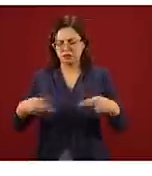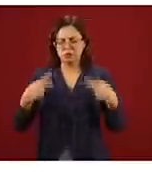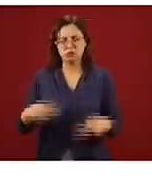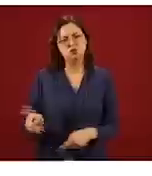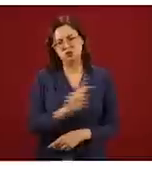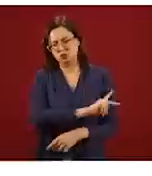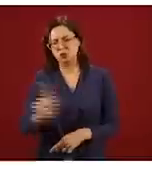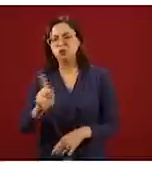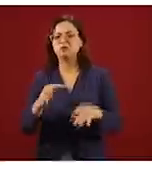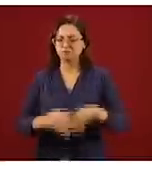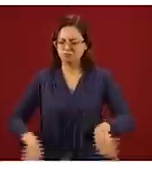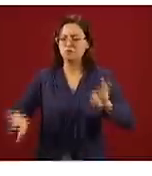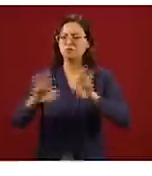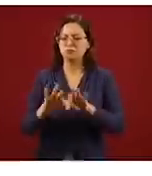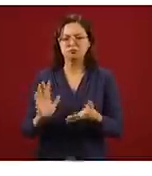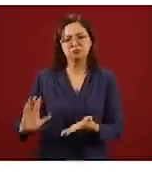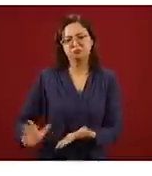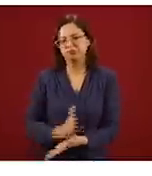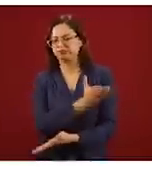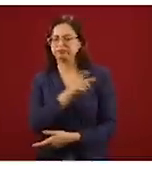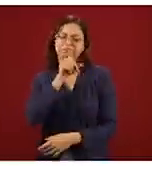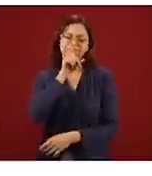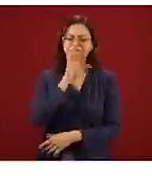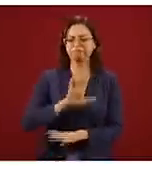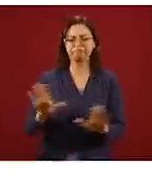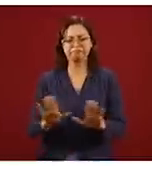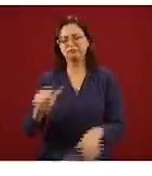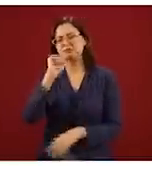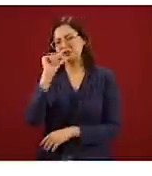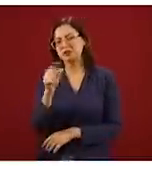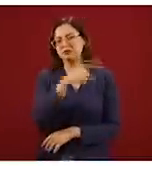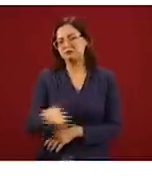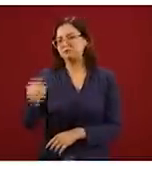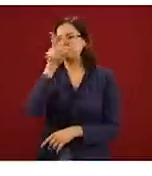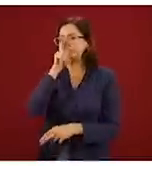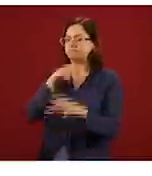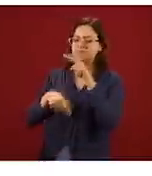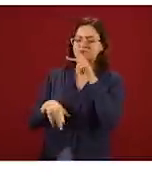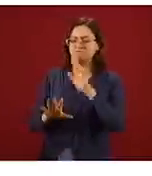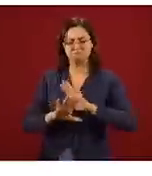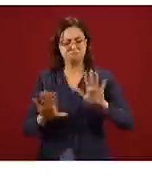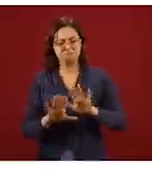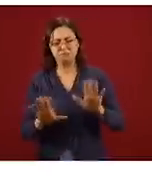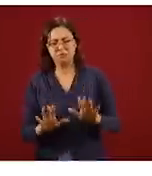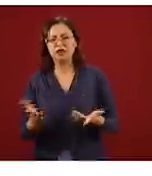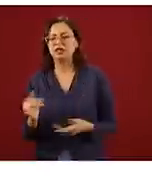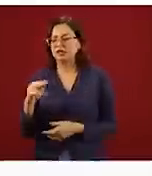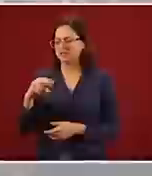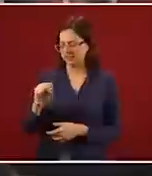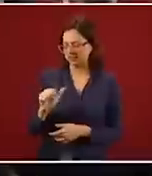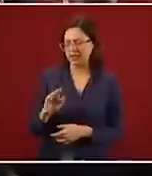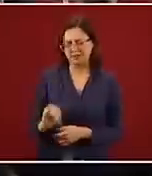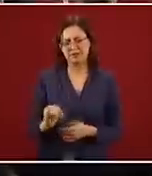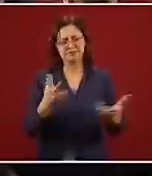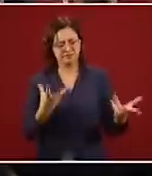se excluye a nadie. Esto ha sido una preocupación de ellas y ellos mismos. El sistema de salud para el bienestar los incorpora